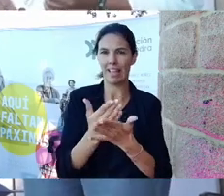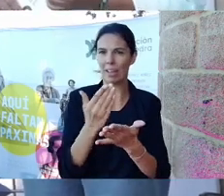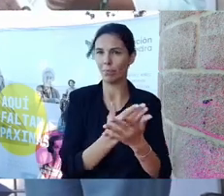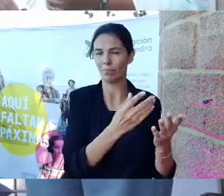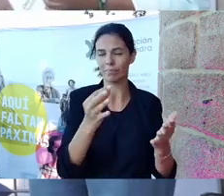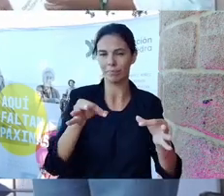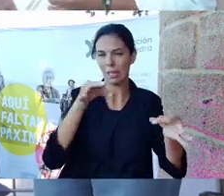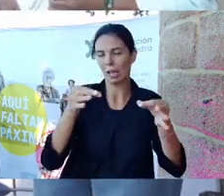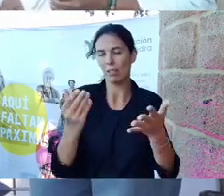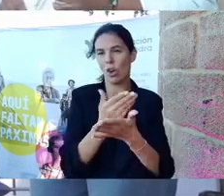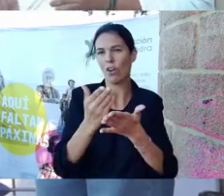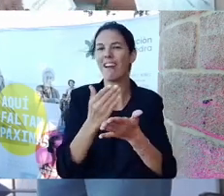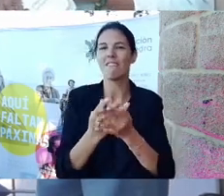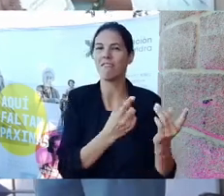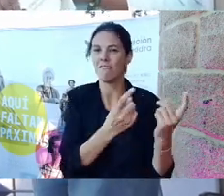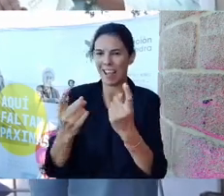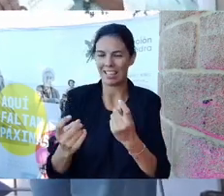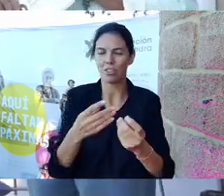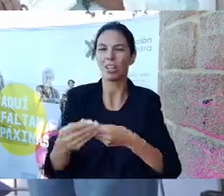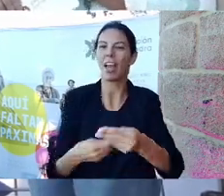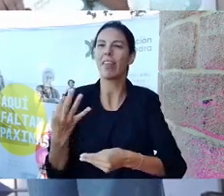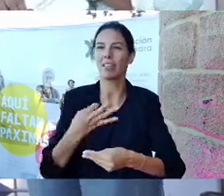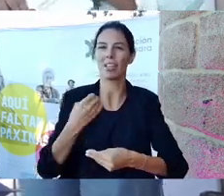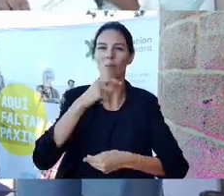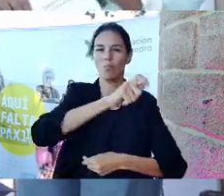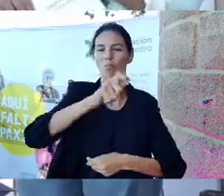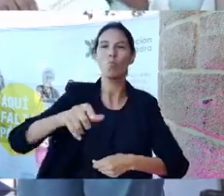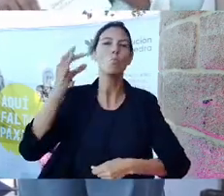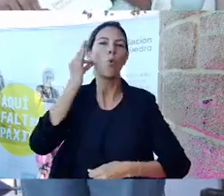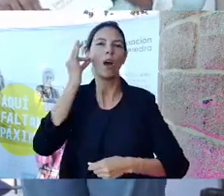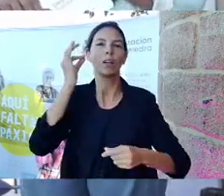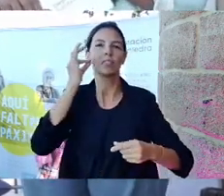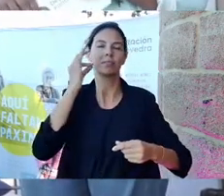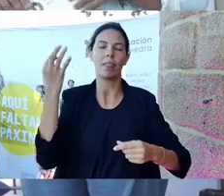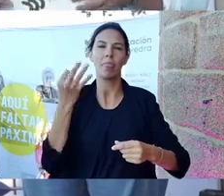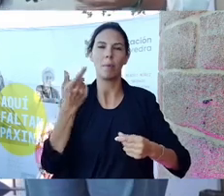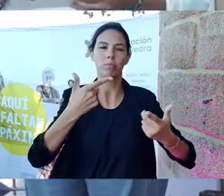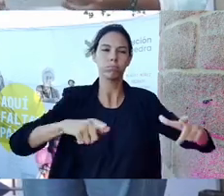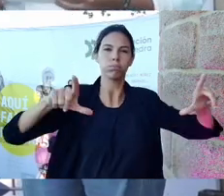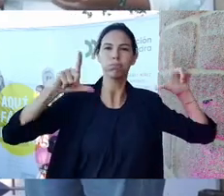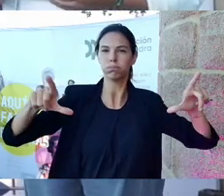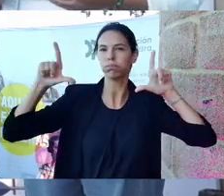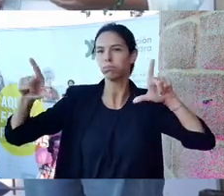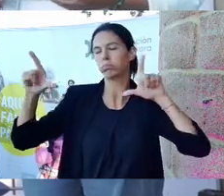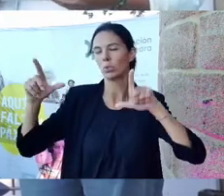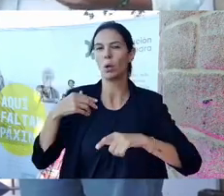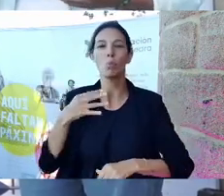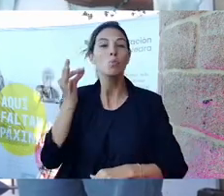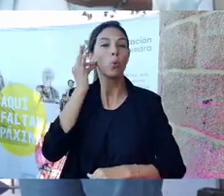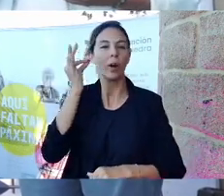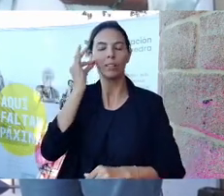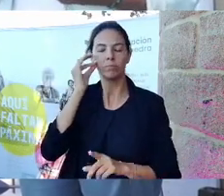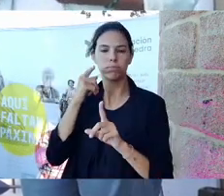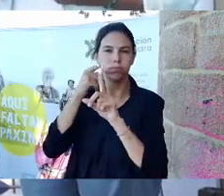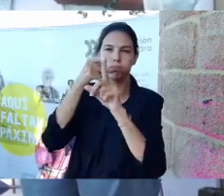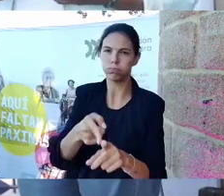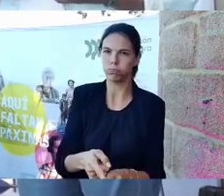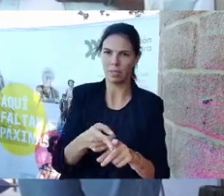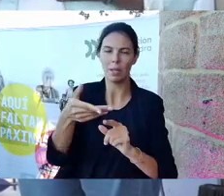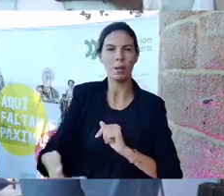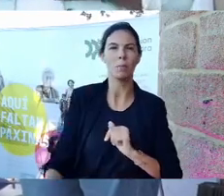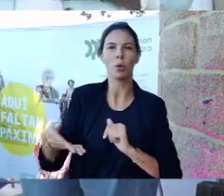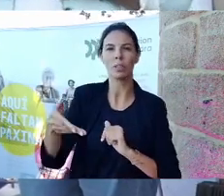Aquí faltan páxinas que trae pois a diferentes mulleres que sempre teñen pois algo que contar, que son